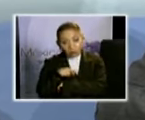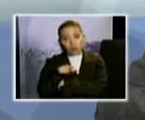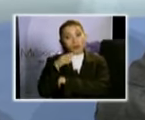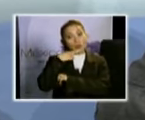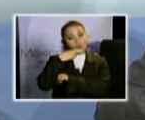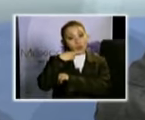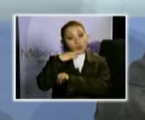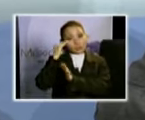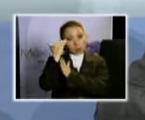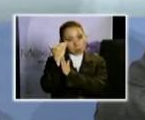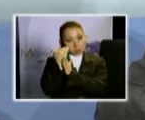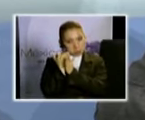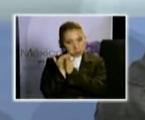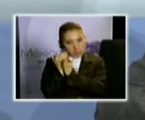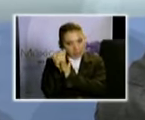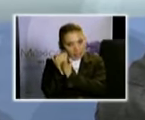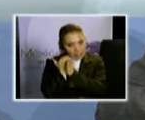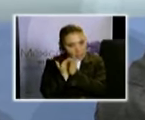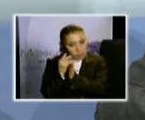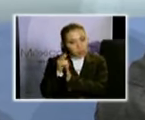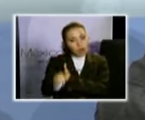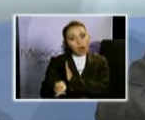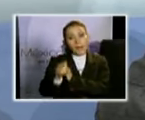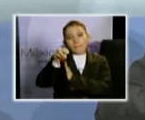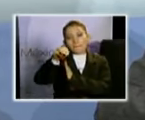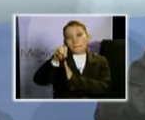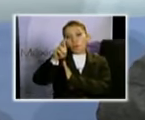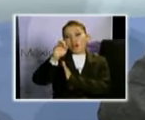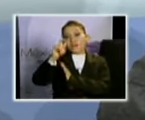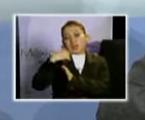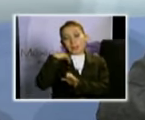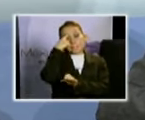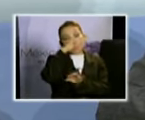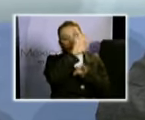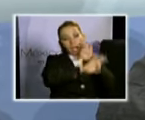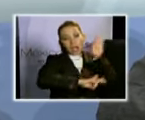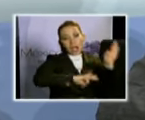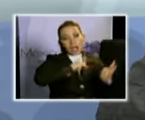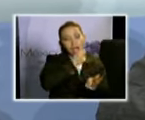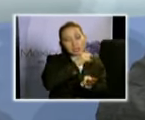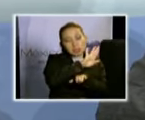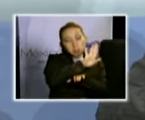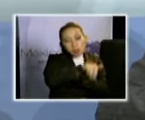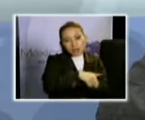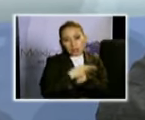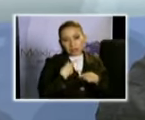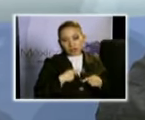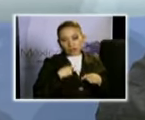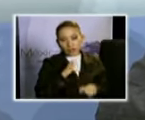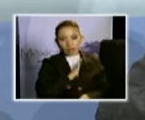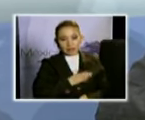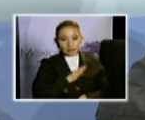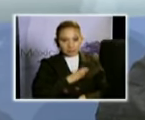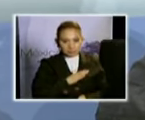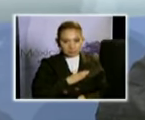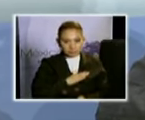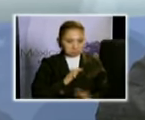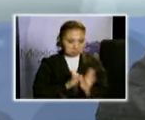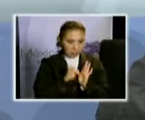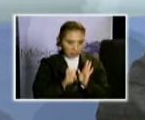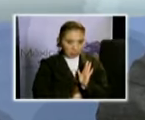uso muy bajo que se hace de la morfina en el tratamiento terminal del cáncer, por